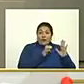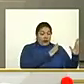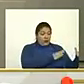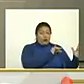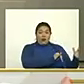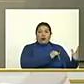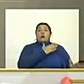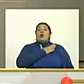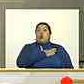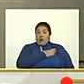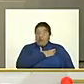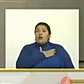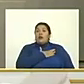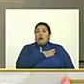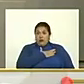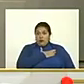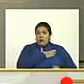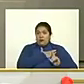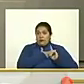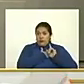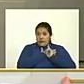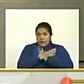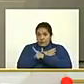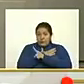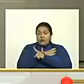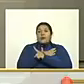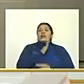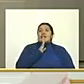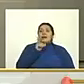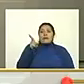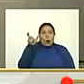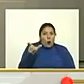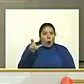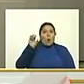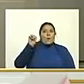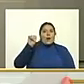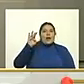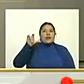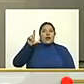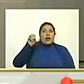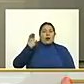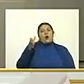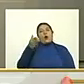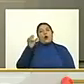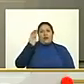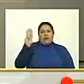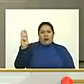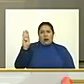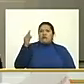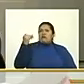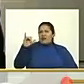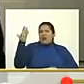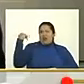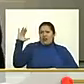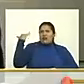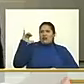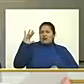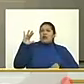presidente Uribe recibió a Odebrecht, al señor hijo Marcelo Odebrecht, en su despacho, en acto que ya fue